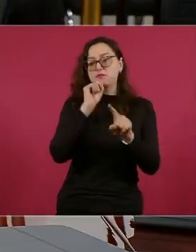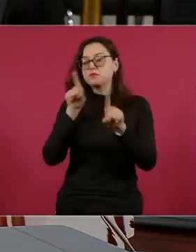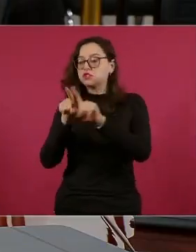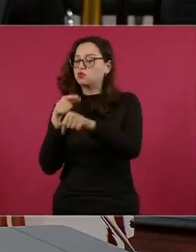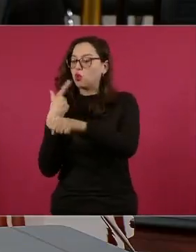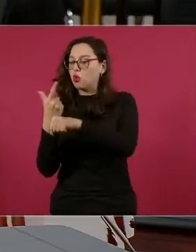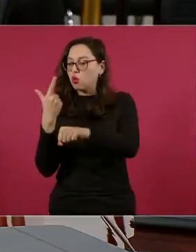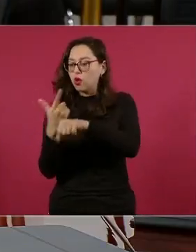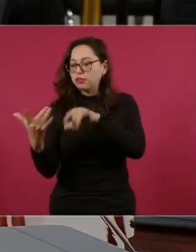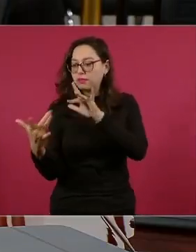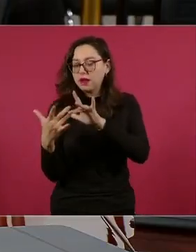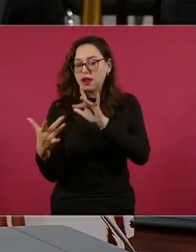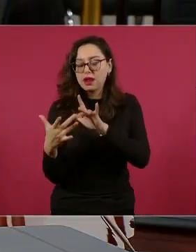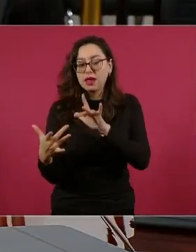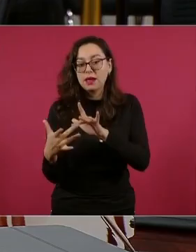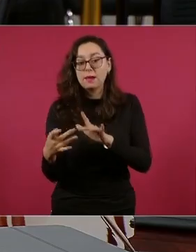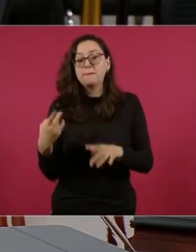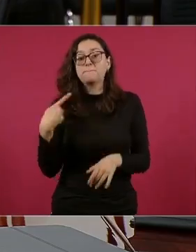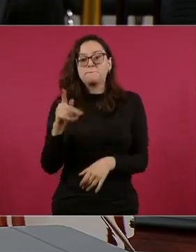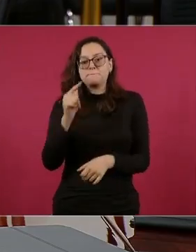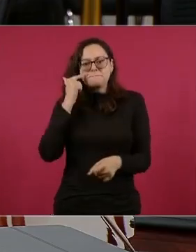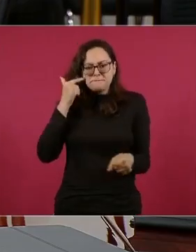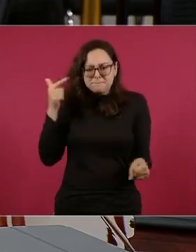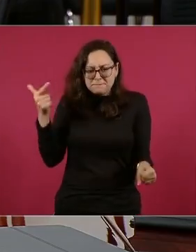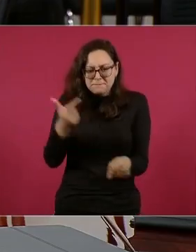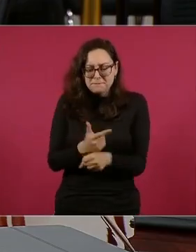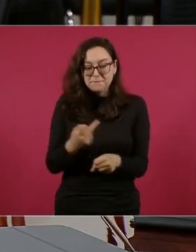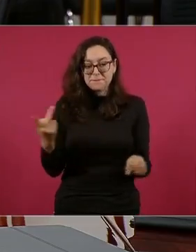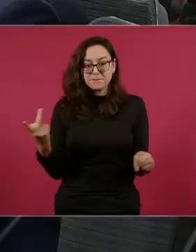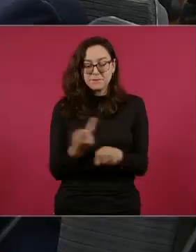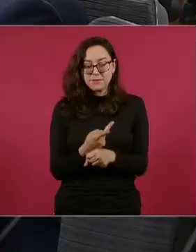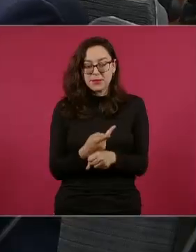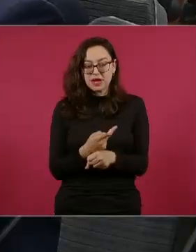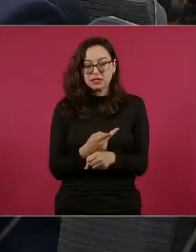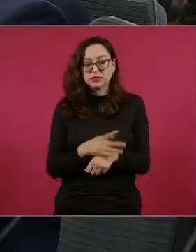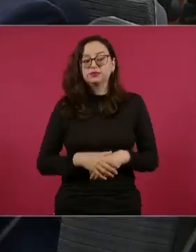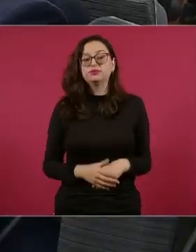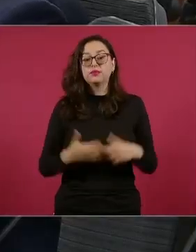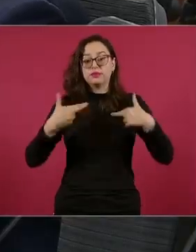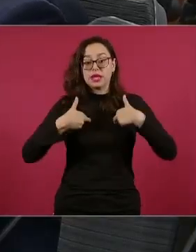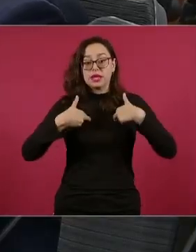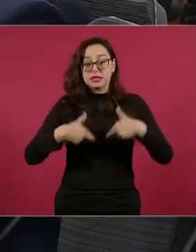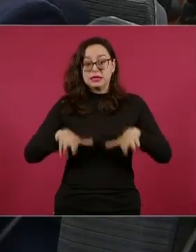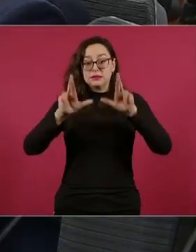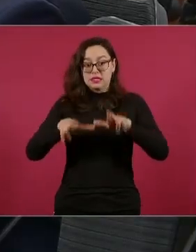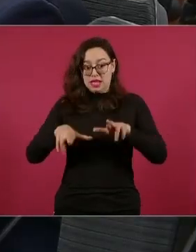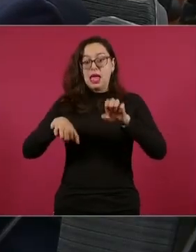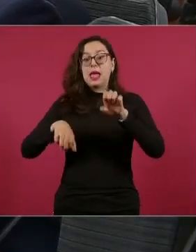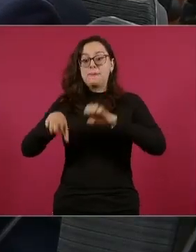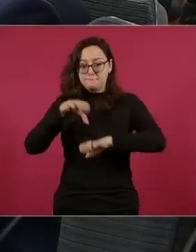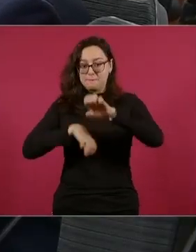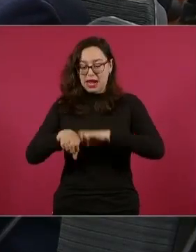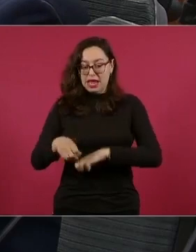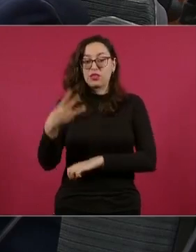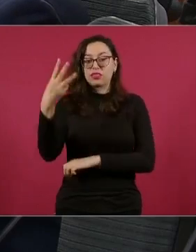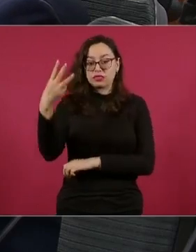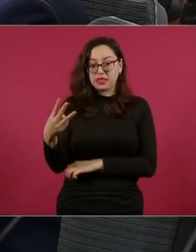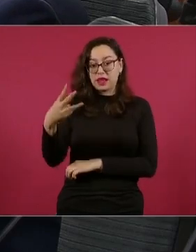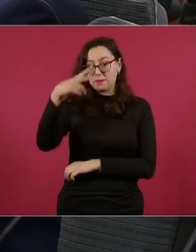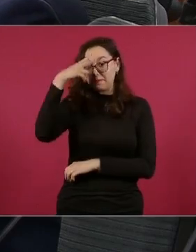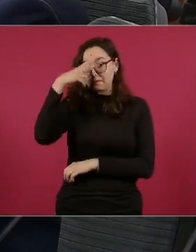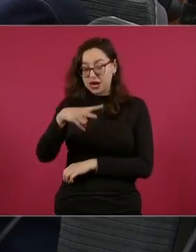constante contacto, pero lo que descubrimos fue lo siguiente: los tres cónsules de México que tenemos en Guatemala se trasladaron